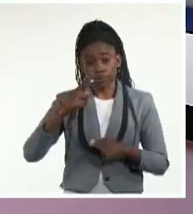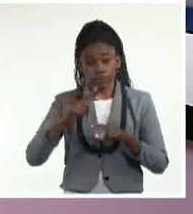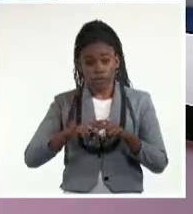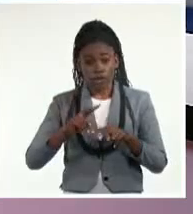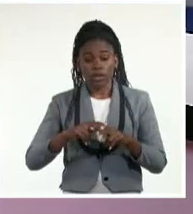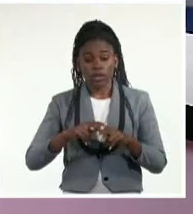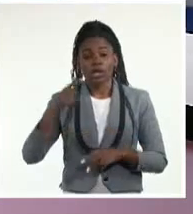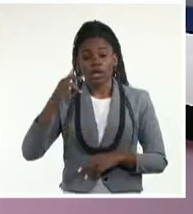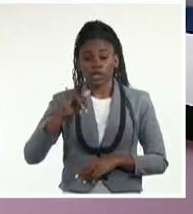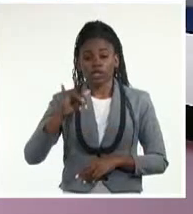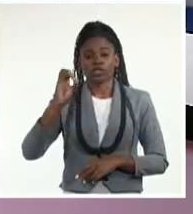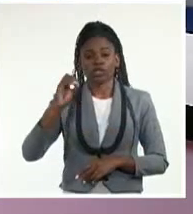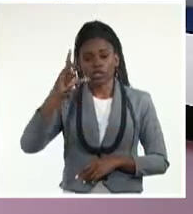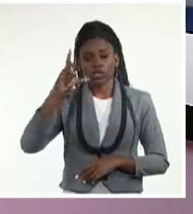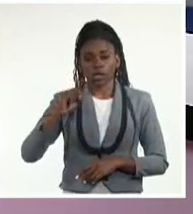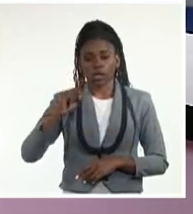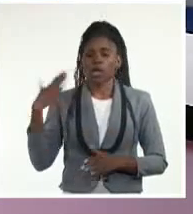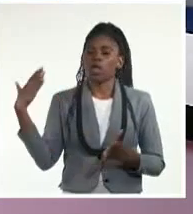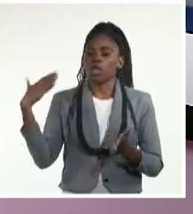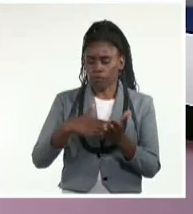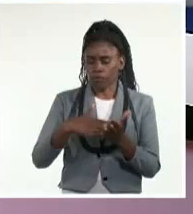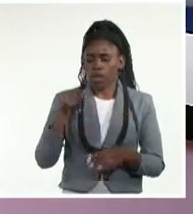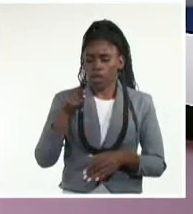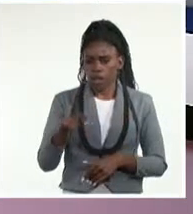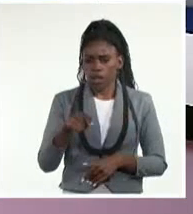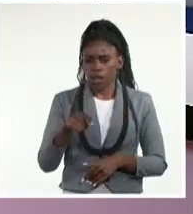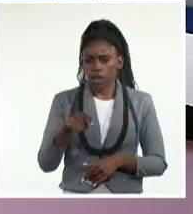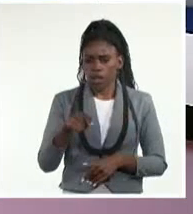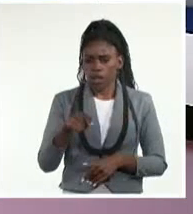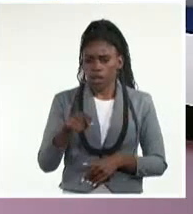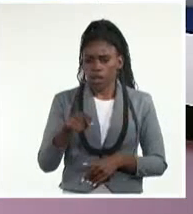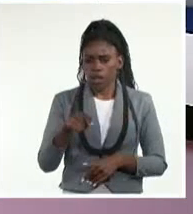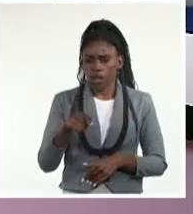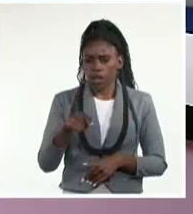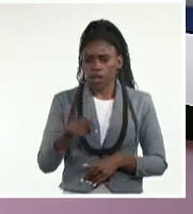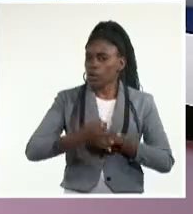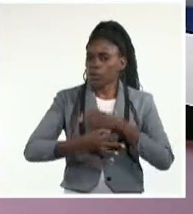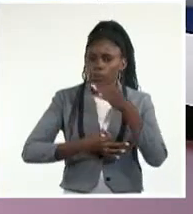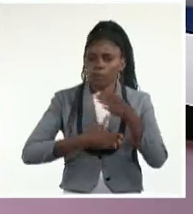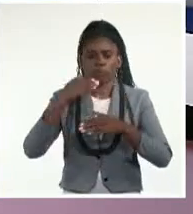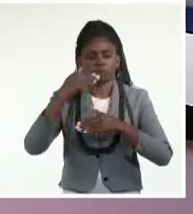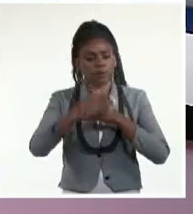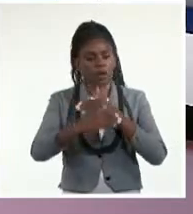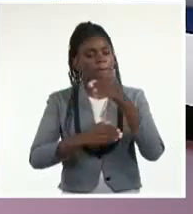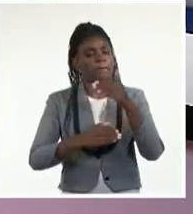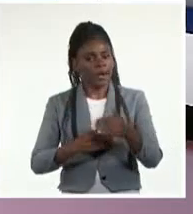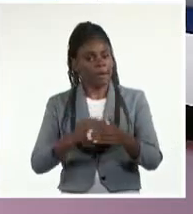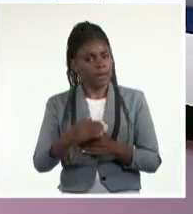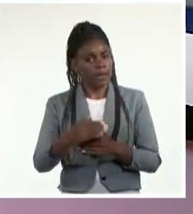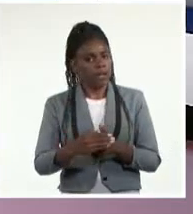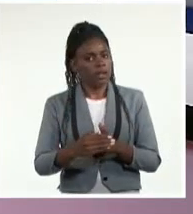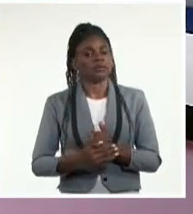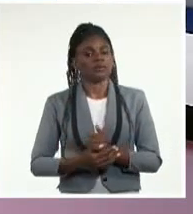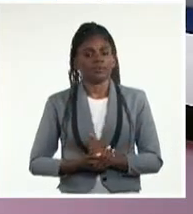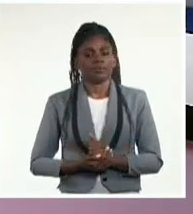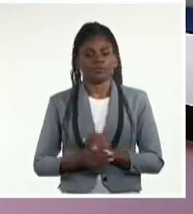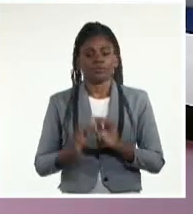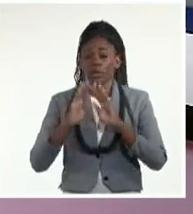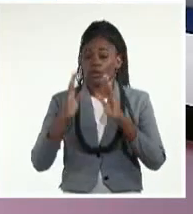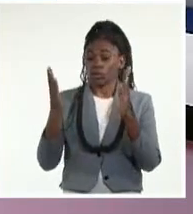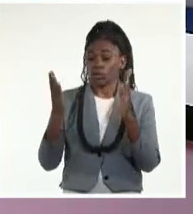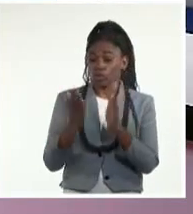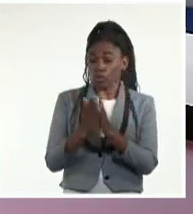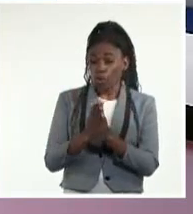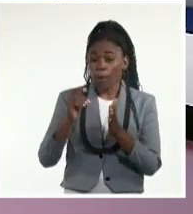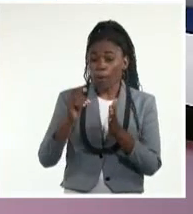el barrister que representa al fondo buitre, explicó el procedimiento regulado y las atribuciones conferidas al banco para este tipo de